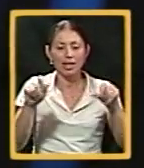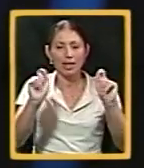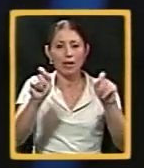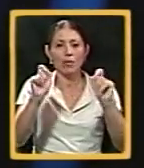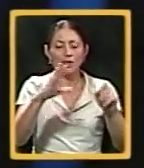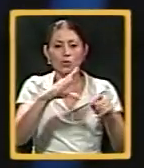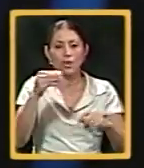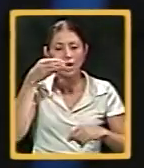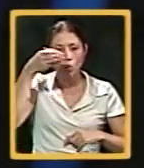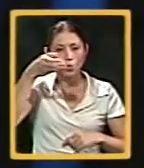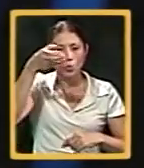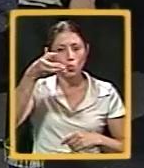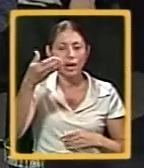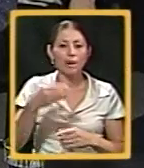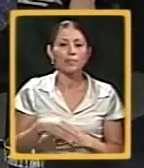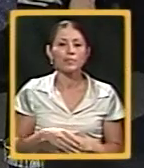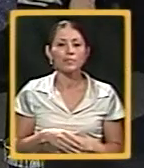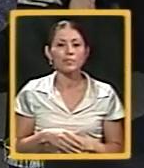¿verdad? Pues